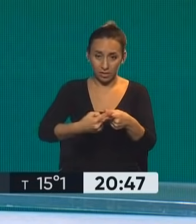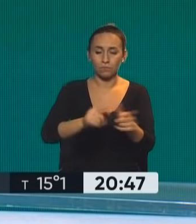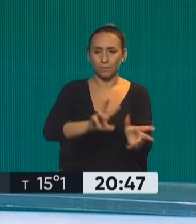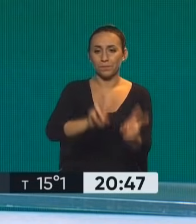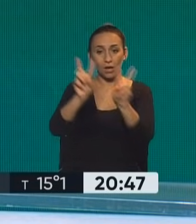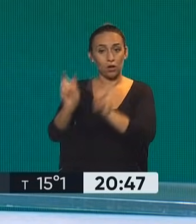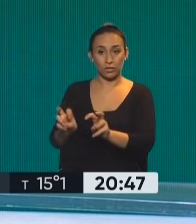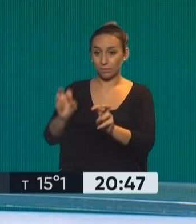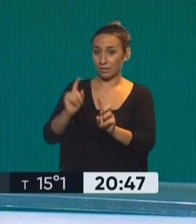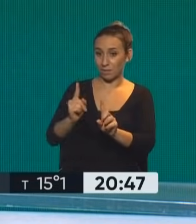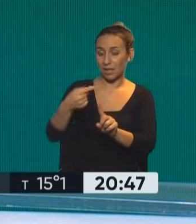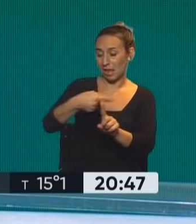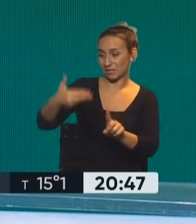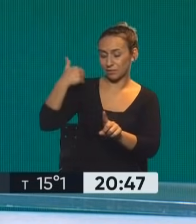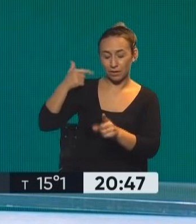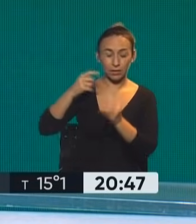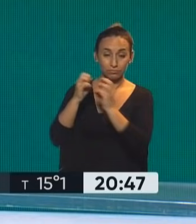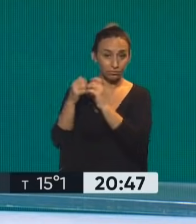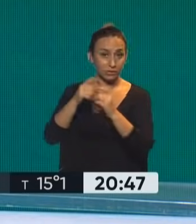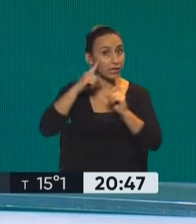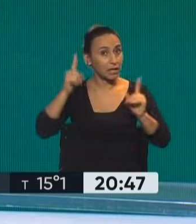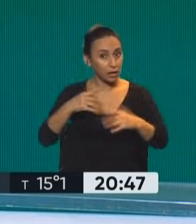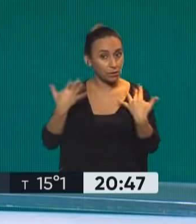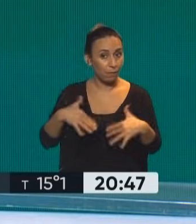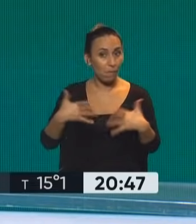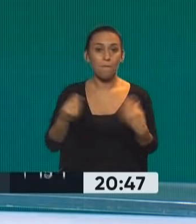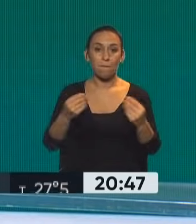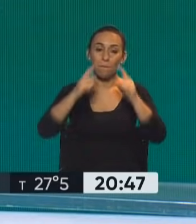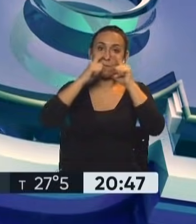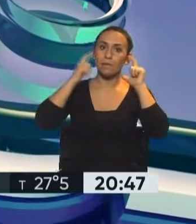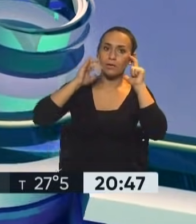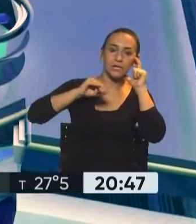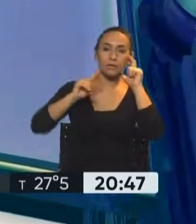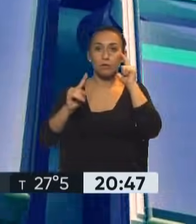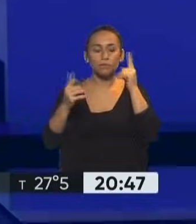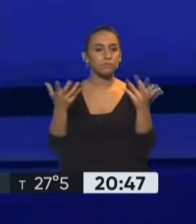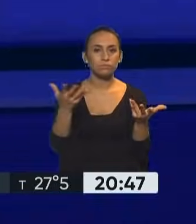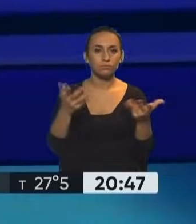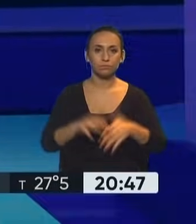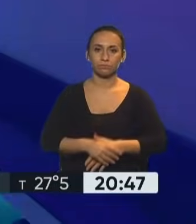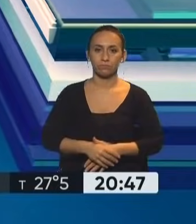de los temas que en la semana se debatió increíblemente, ¿no? En este caso, el uso del barbijo.